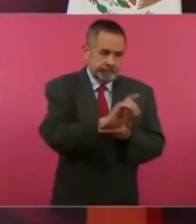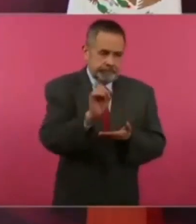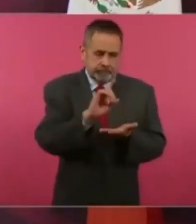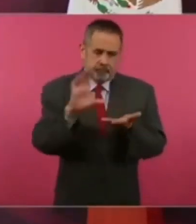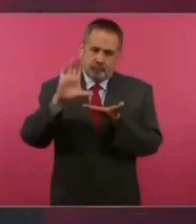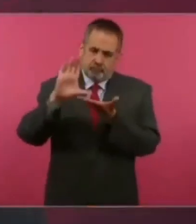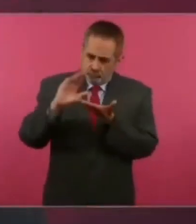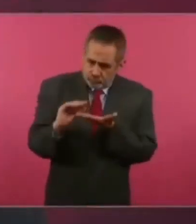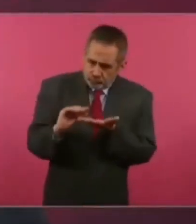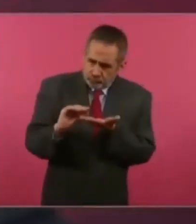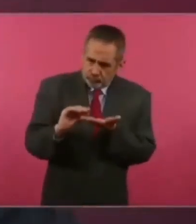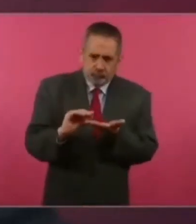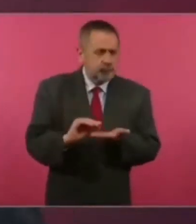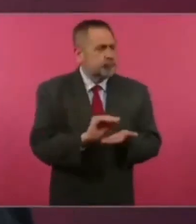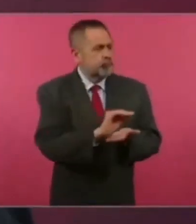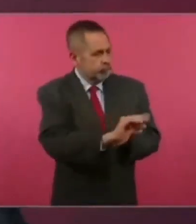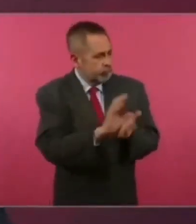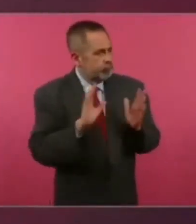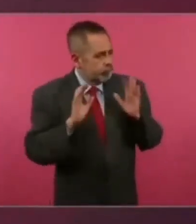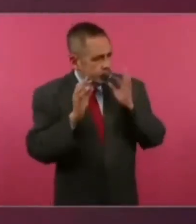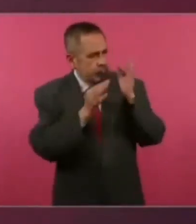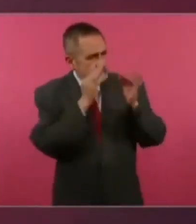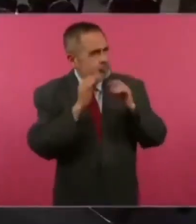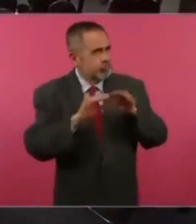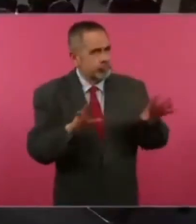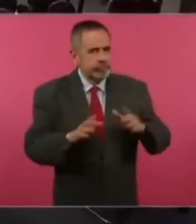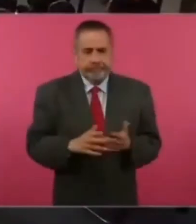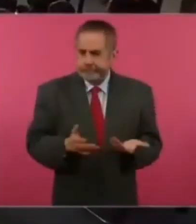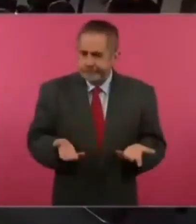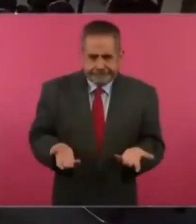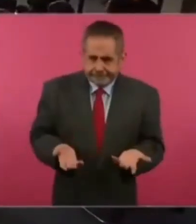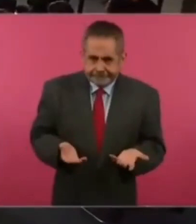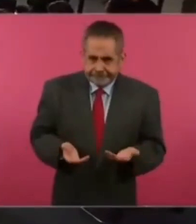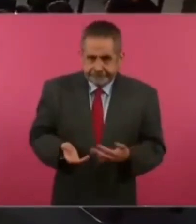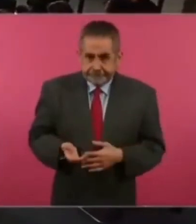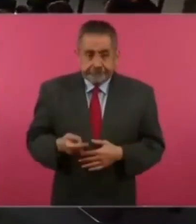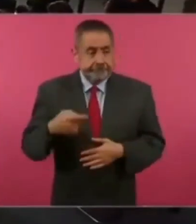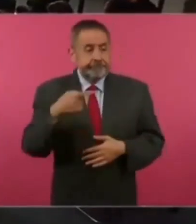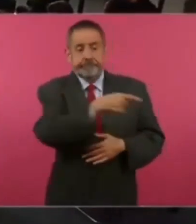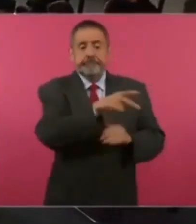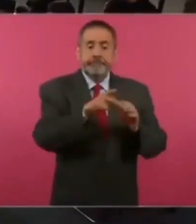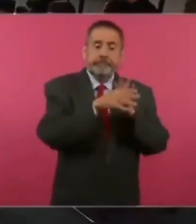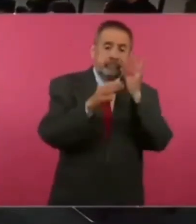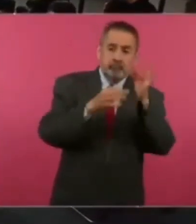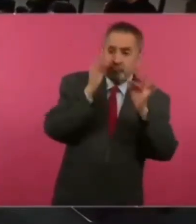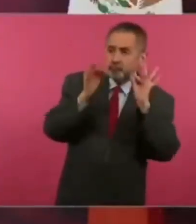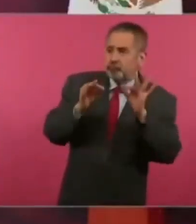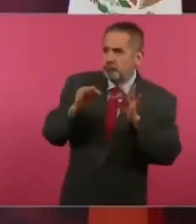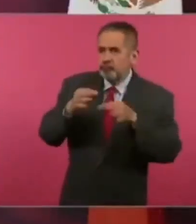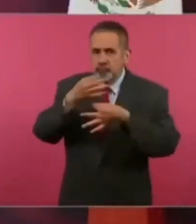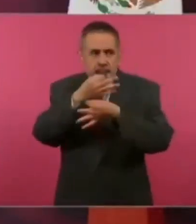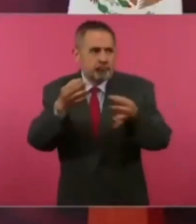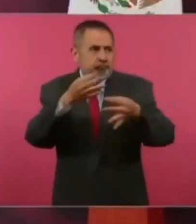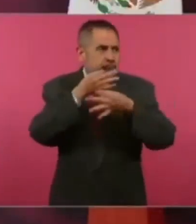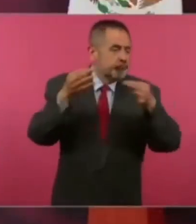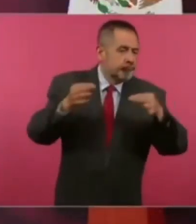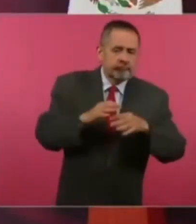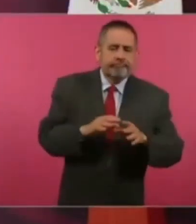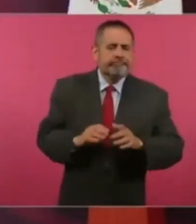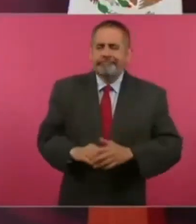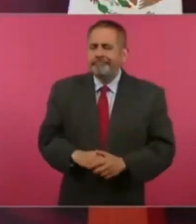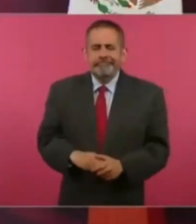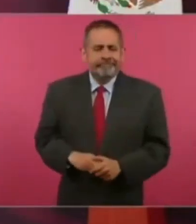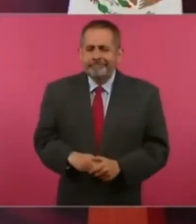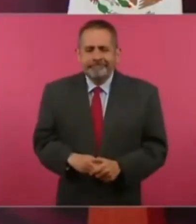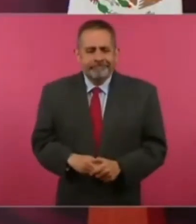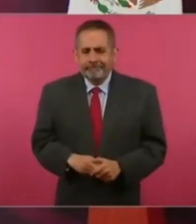limitado porque se dedicaban no solo al periodismo, El periodismo